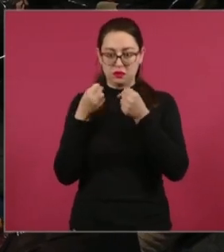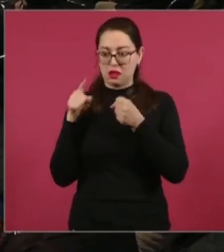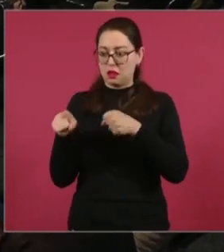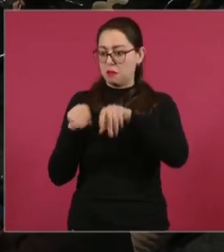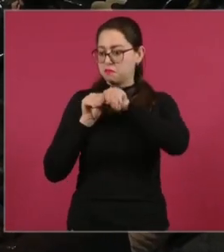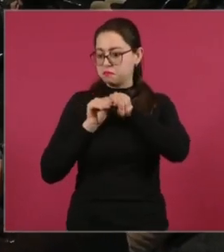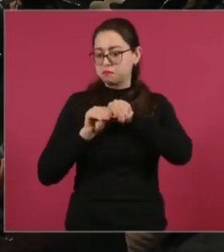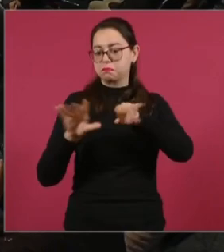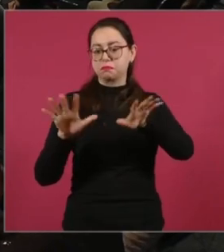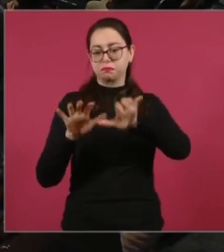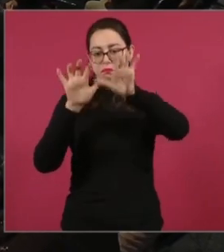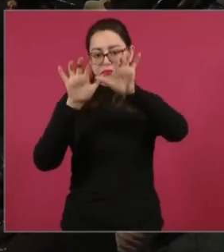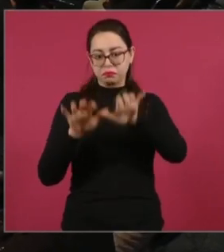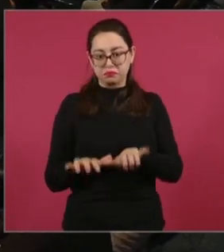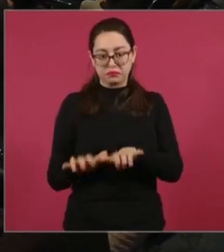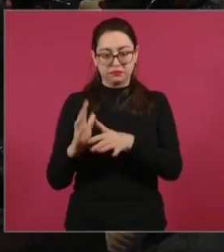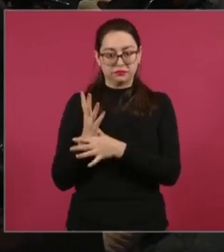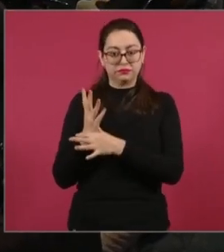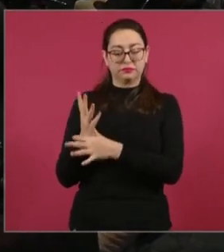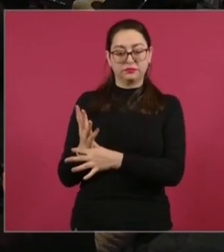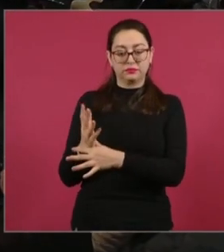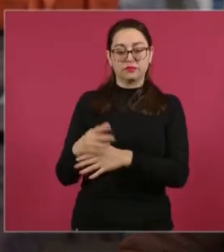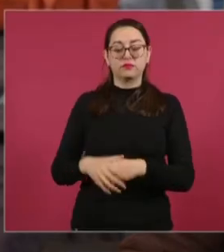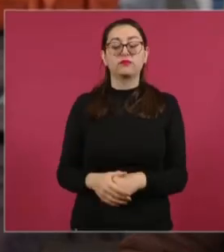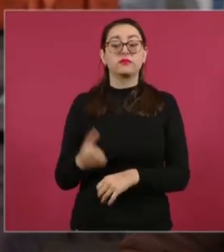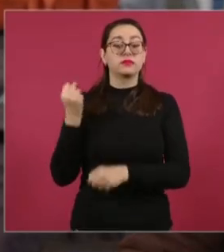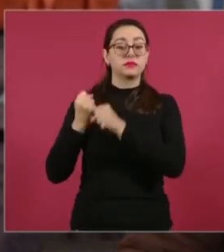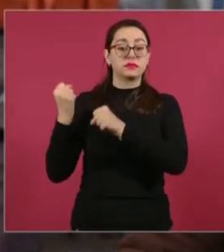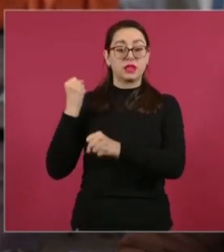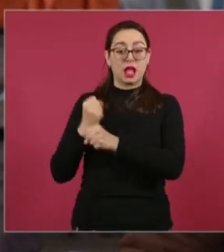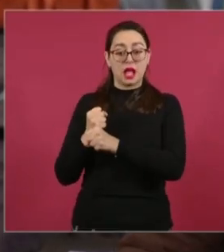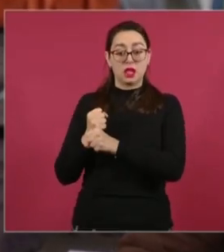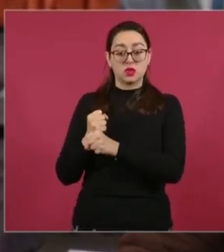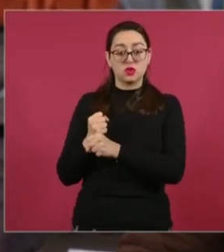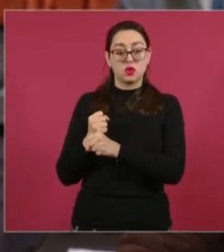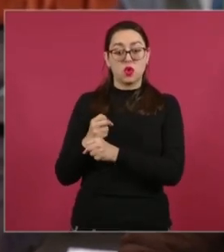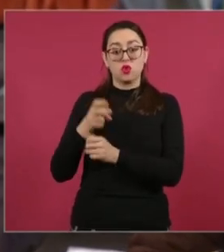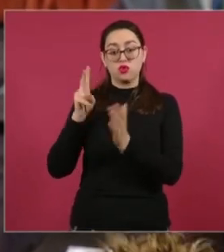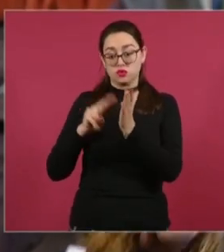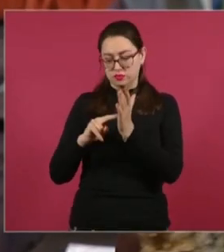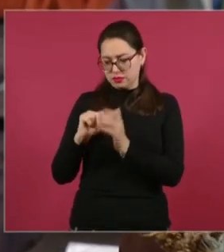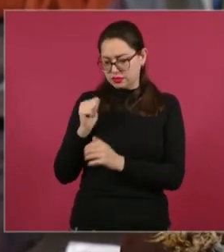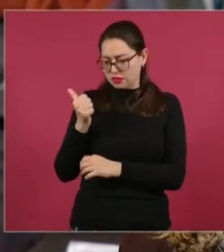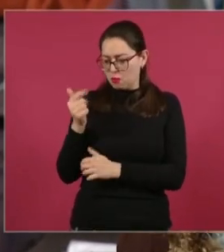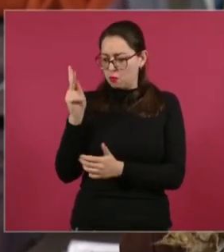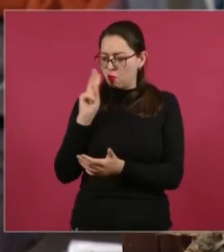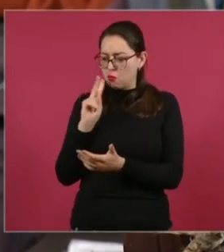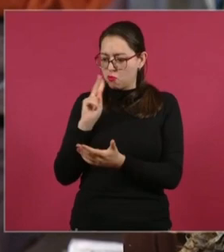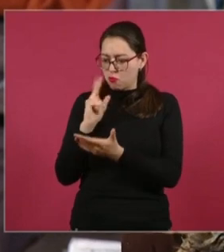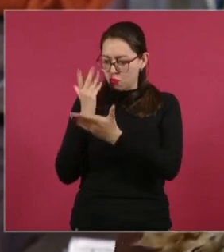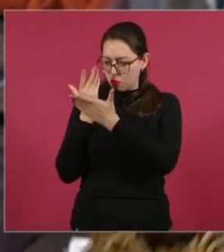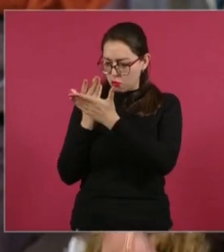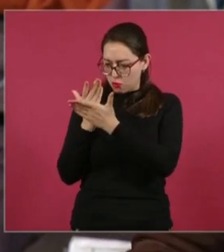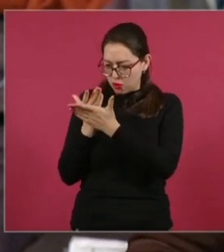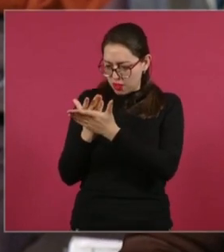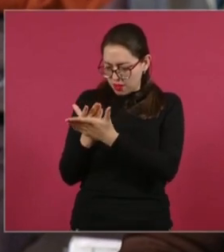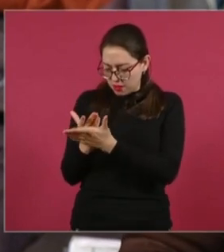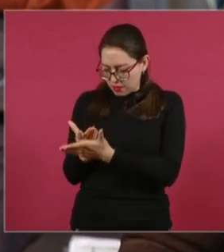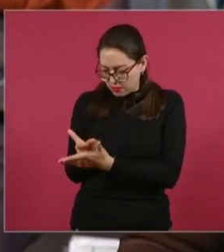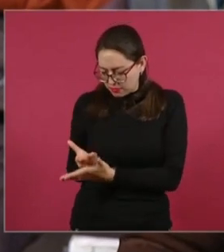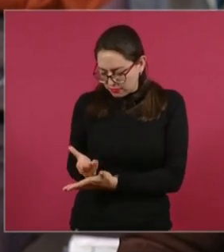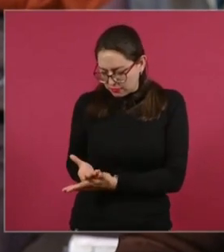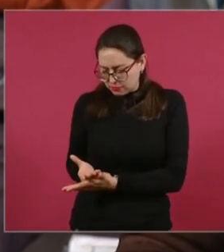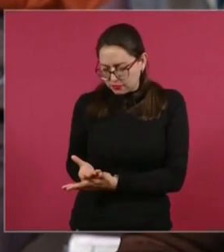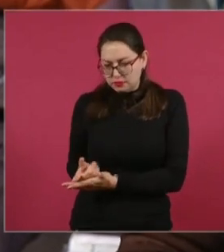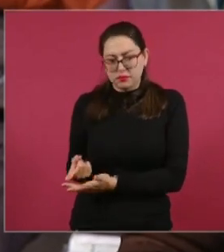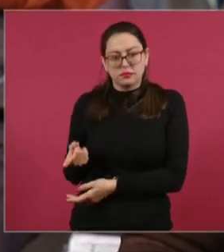donde asegura que en 2006 la DEA obtuvo evidencia sustancial de que su primera campaña por la presidencia